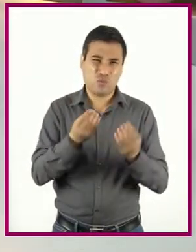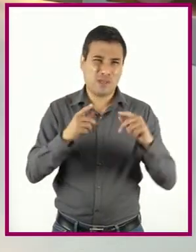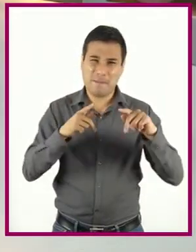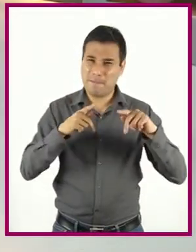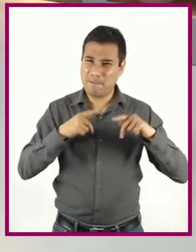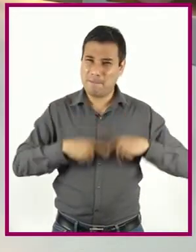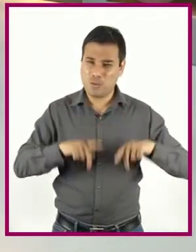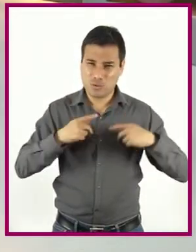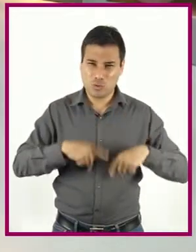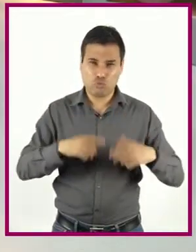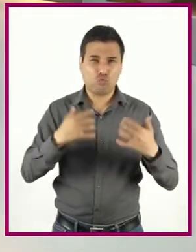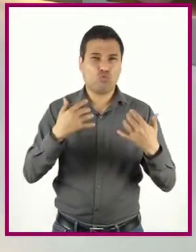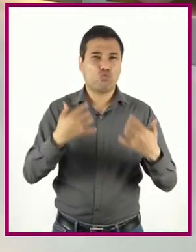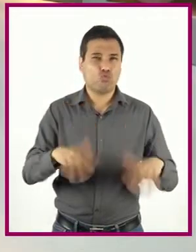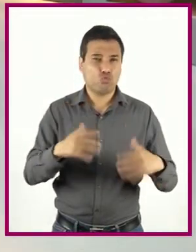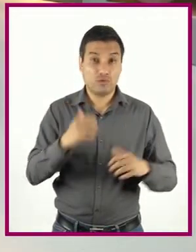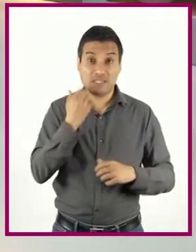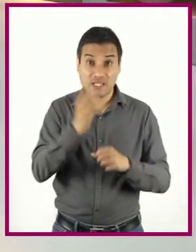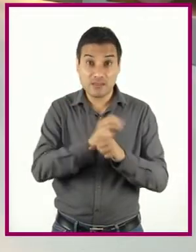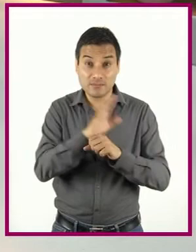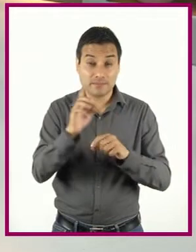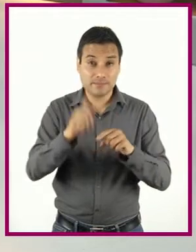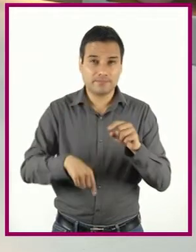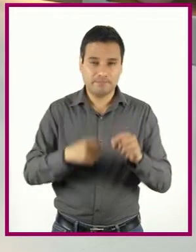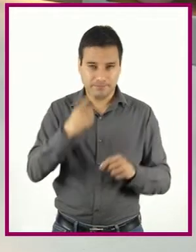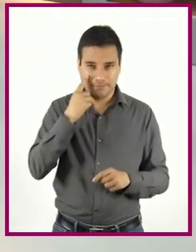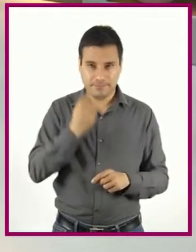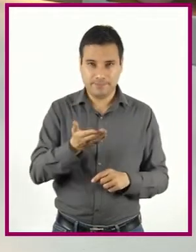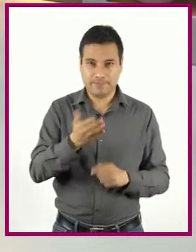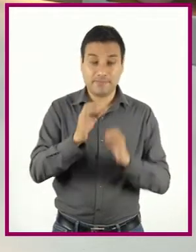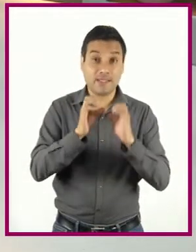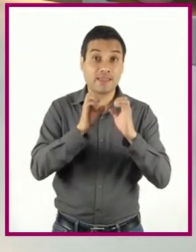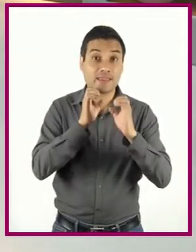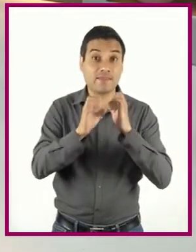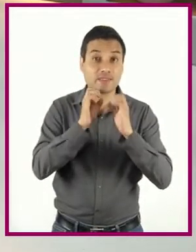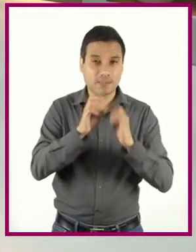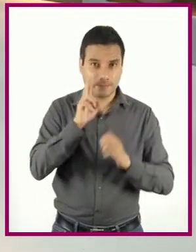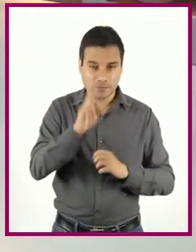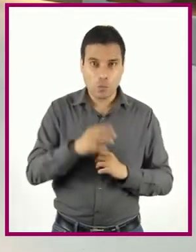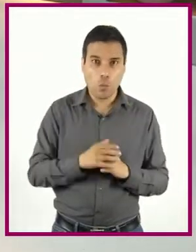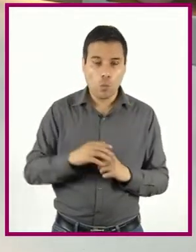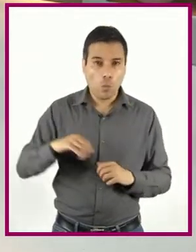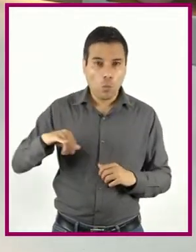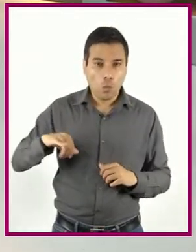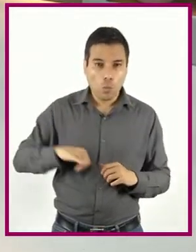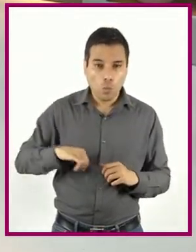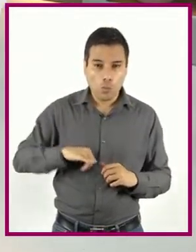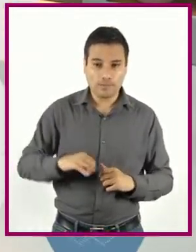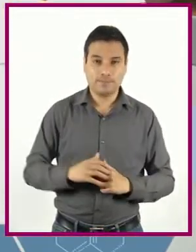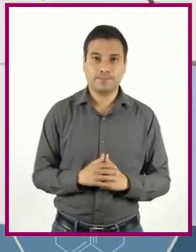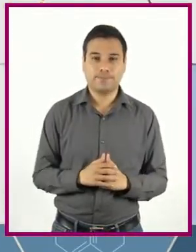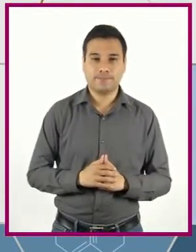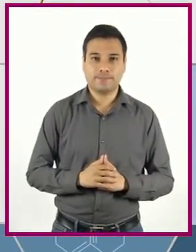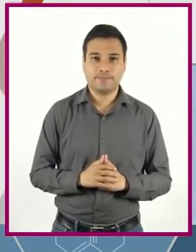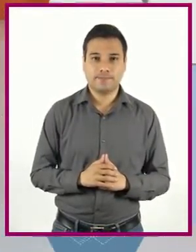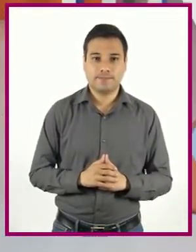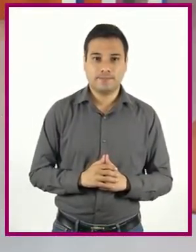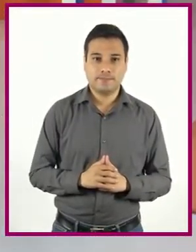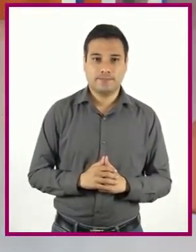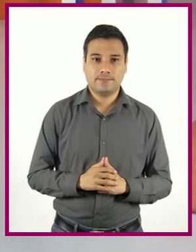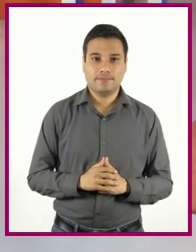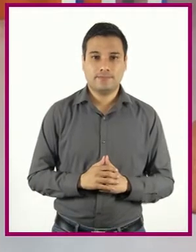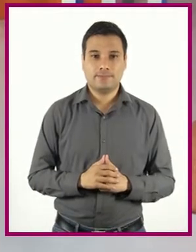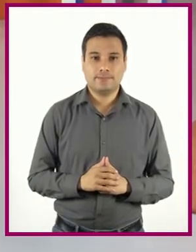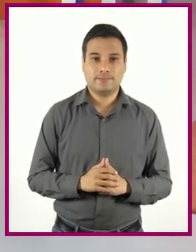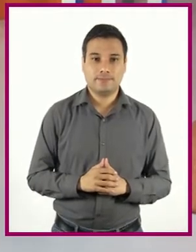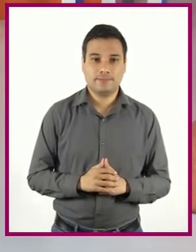en la entrevista la doctora María Teresa Meléndez Irigoyen. Ah, ¡qué interesante! ¡Qué interesante! En